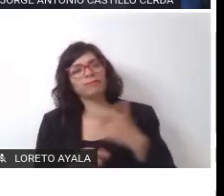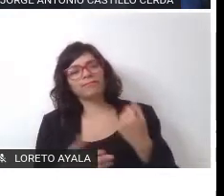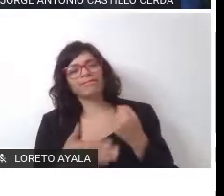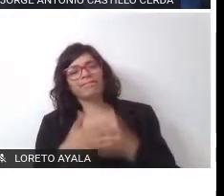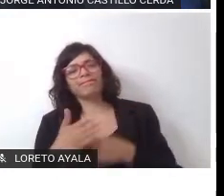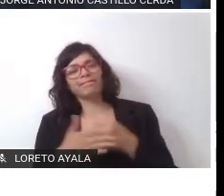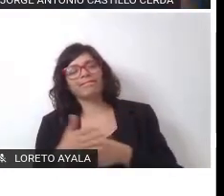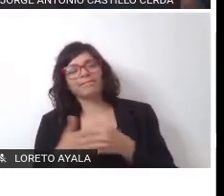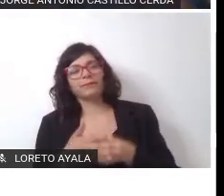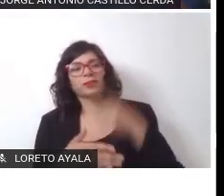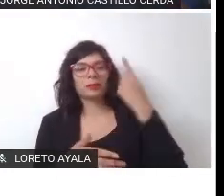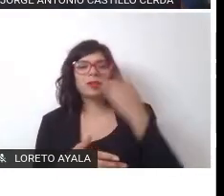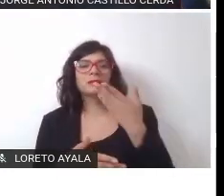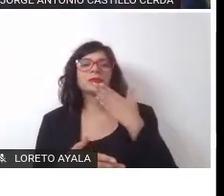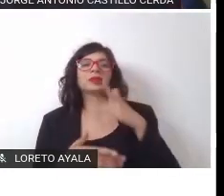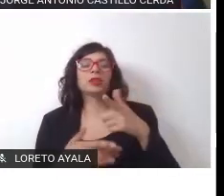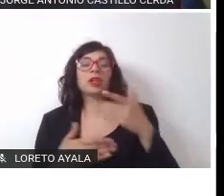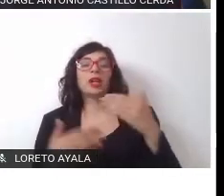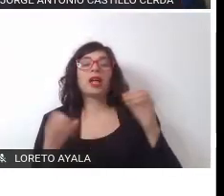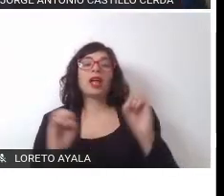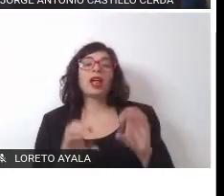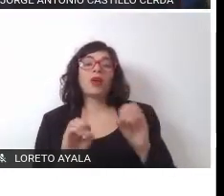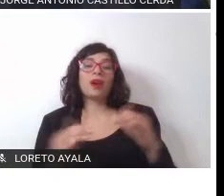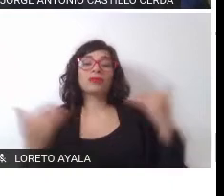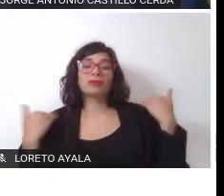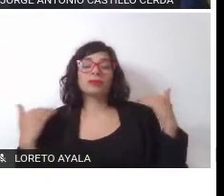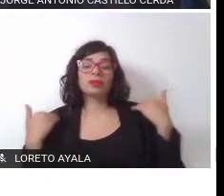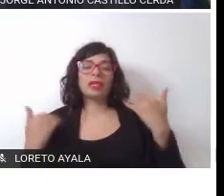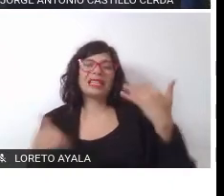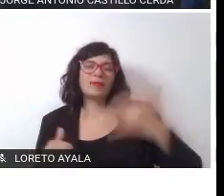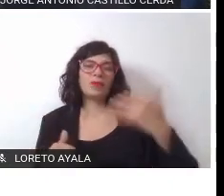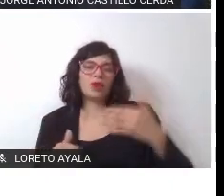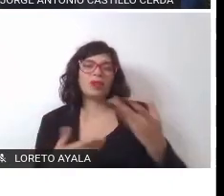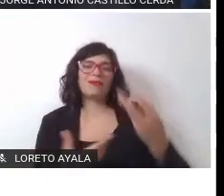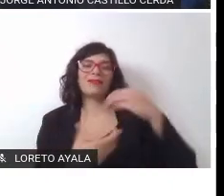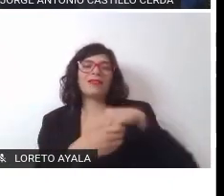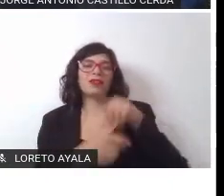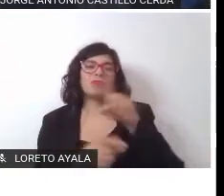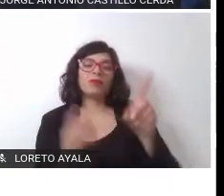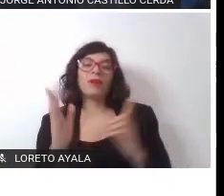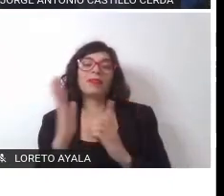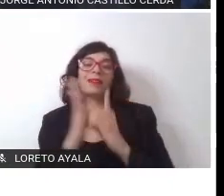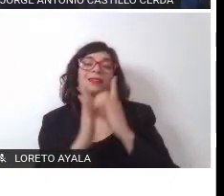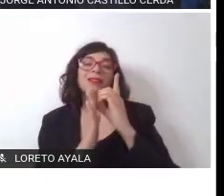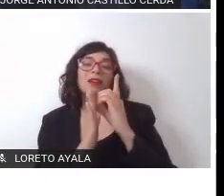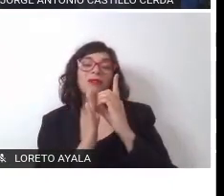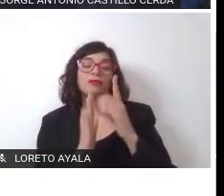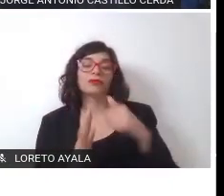mantener a la educación física como parte importante del desarrollo